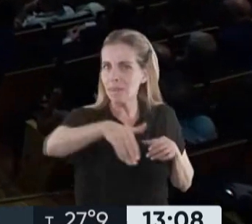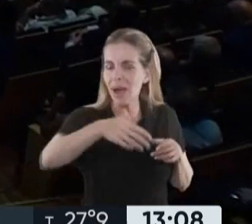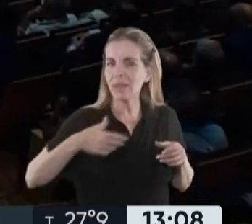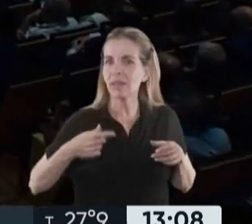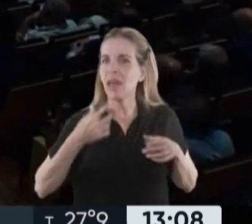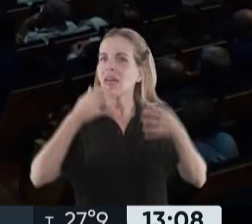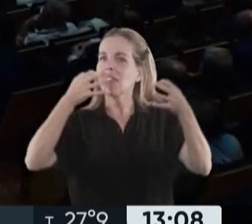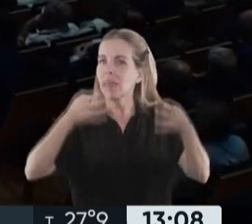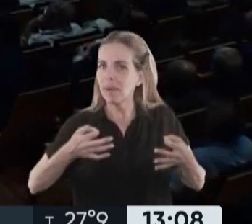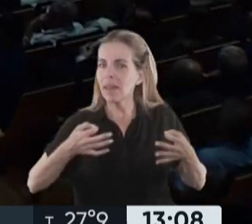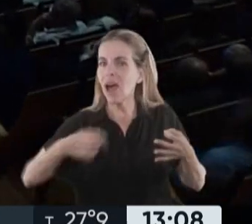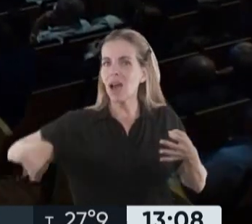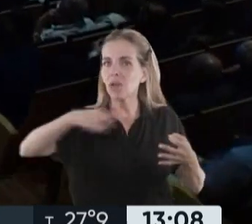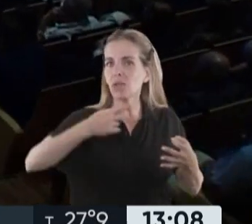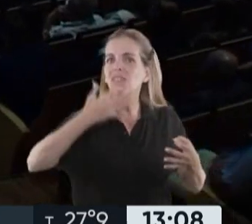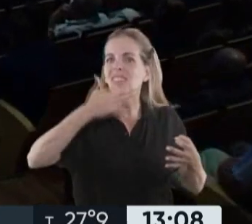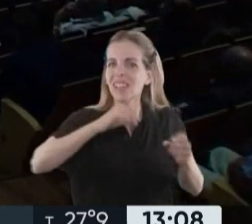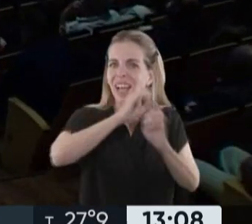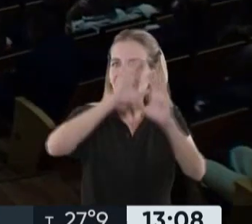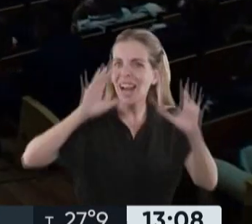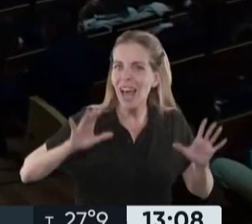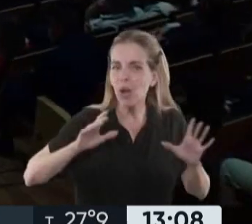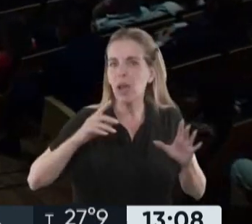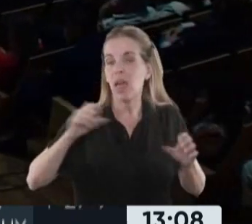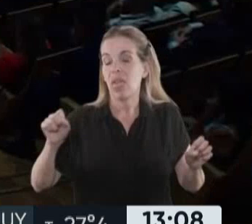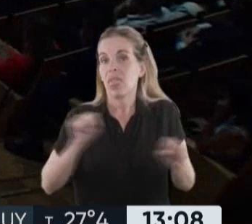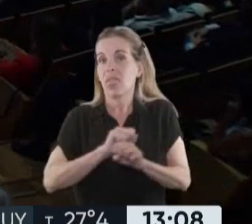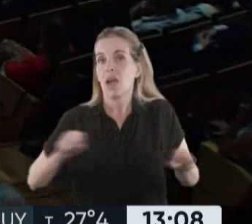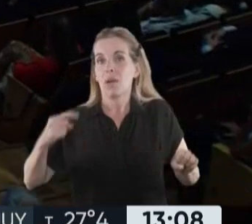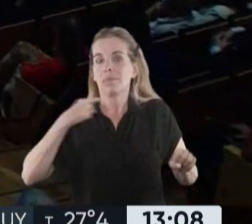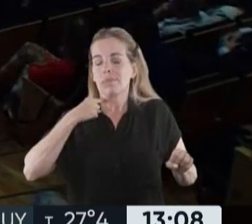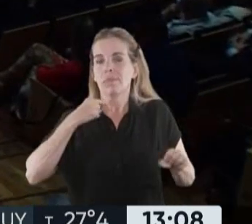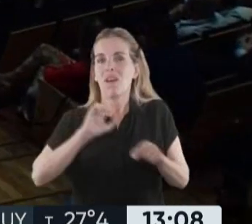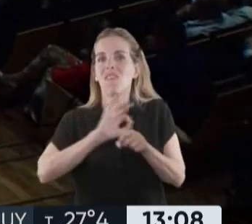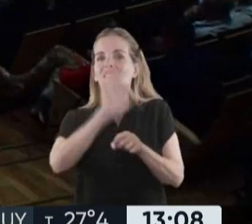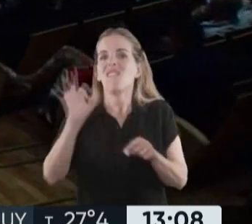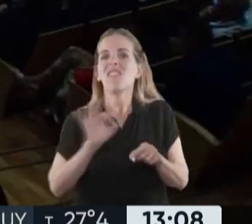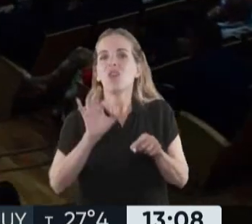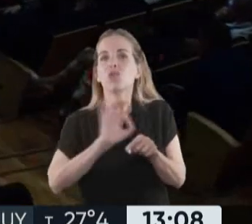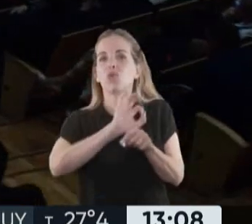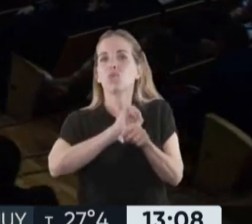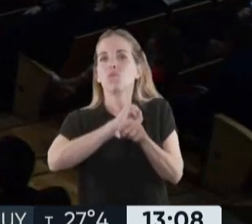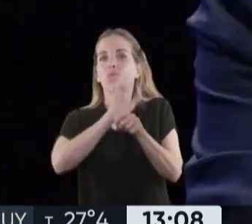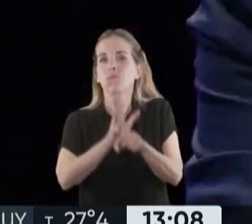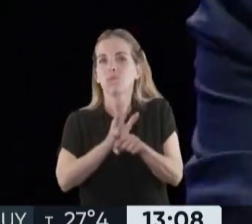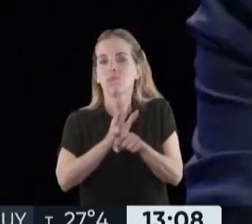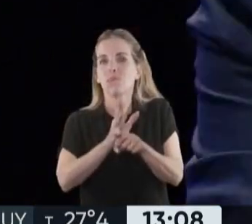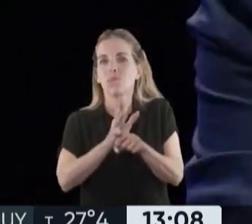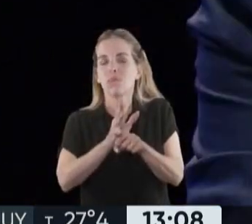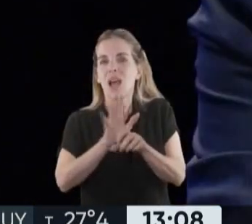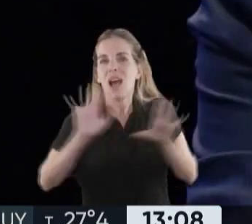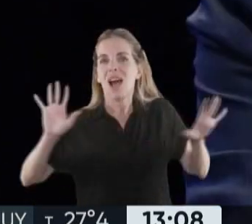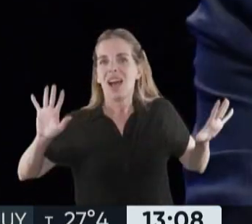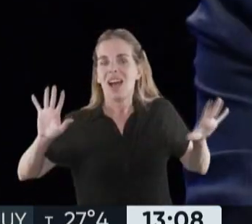que de repente apareció un virus imperceptible al ojo humano y que atacó a todos por igual.